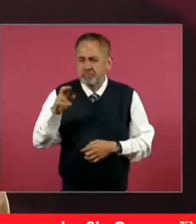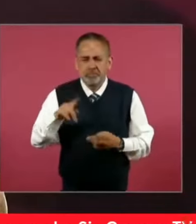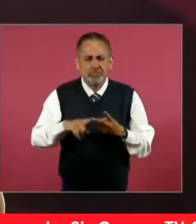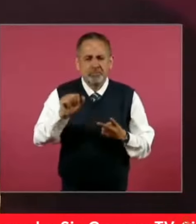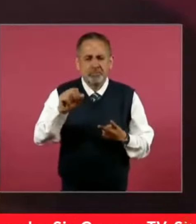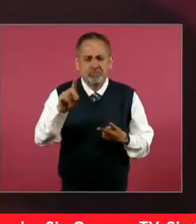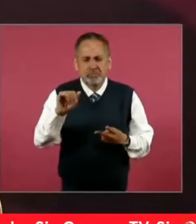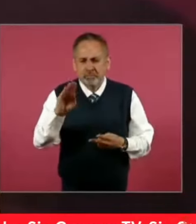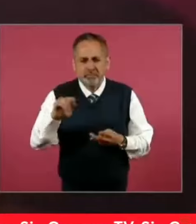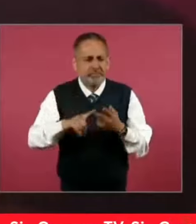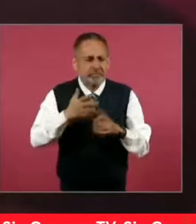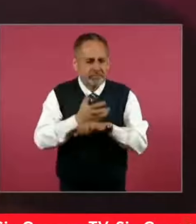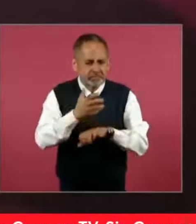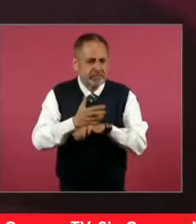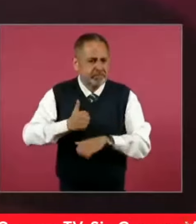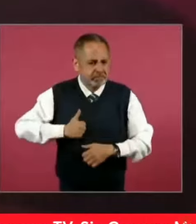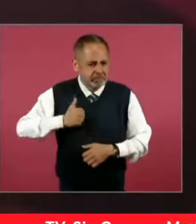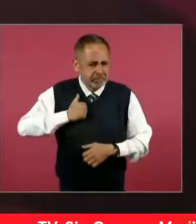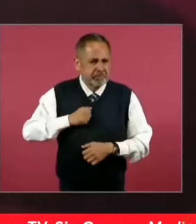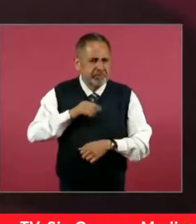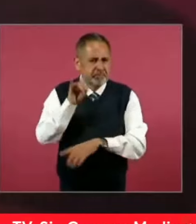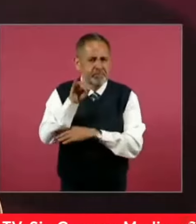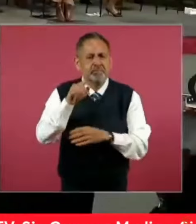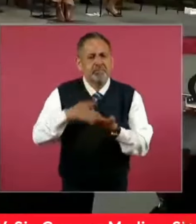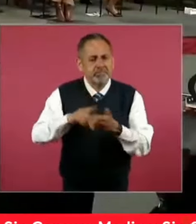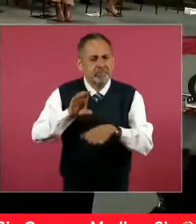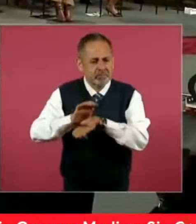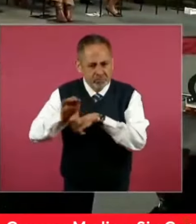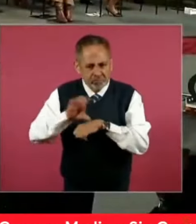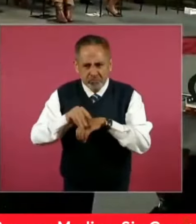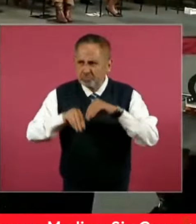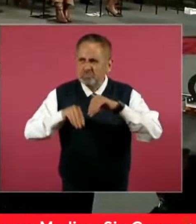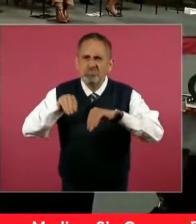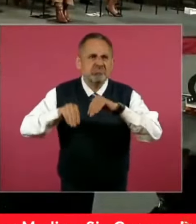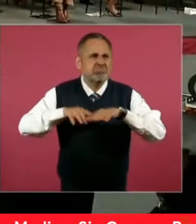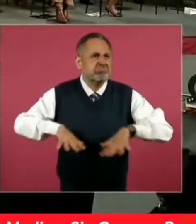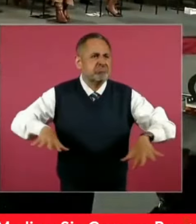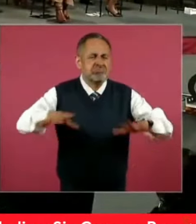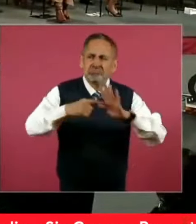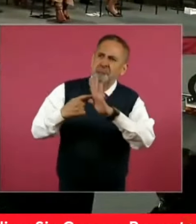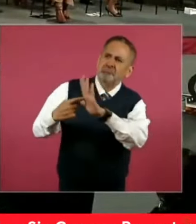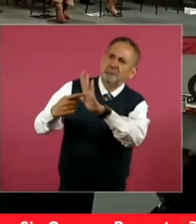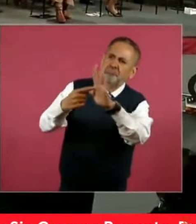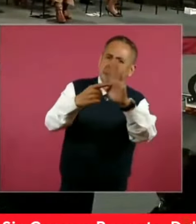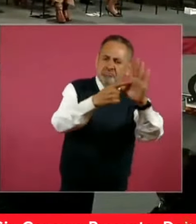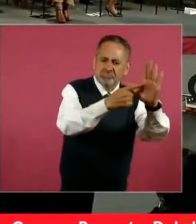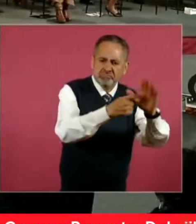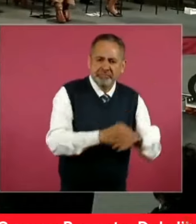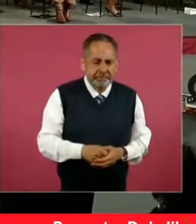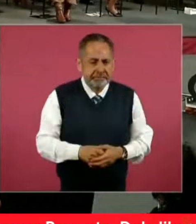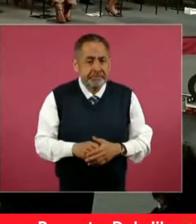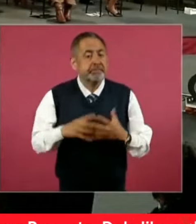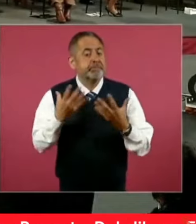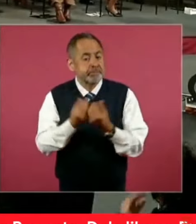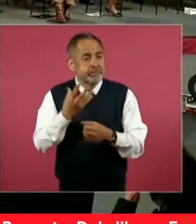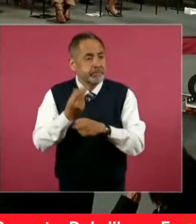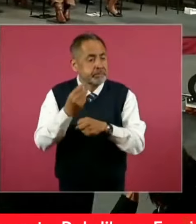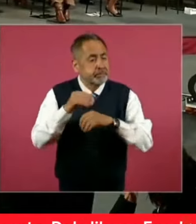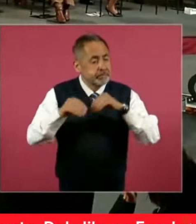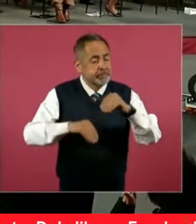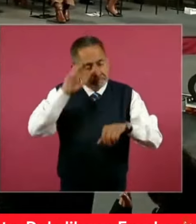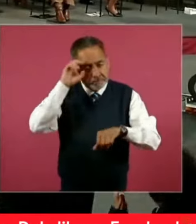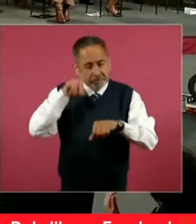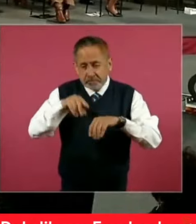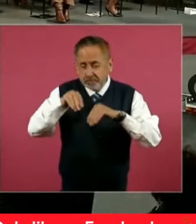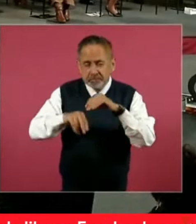Dhabi, Estados Unidos, Canadá, Bolivia y Colombia. Además de los inmensos trabajos de restauración de los bienes